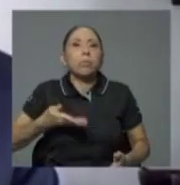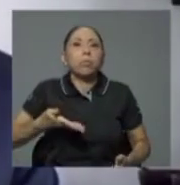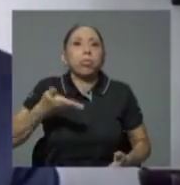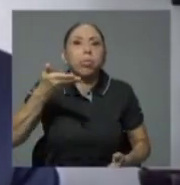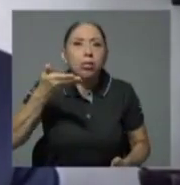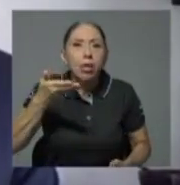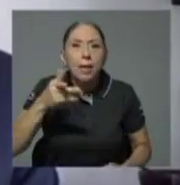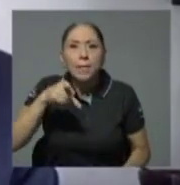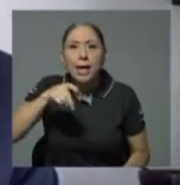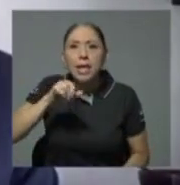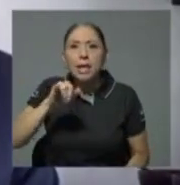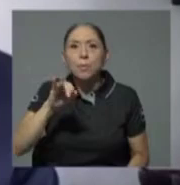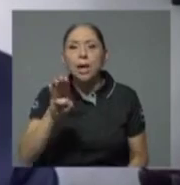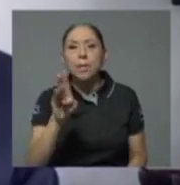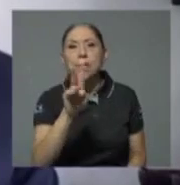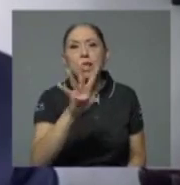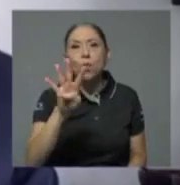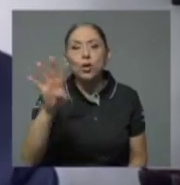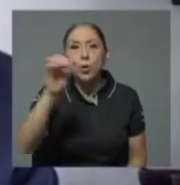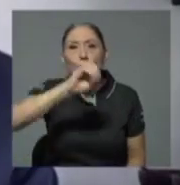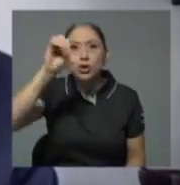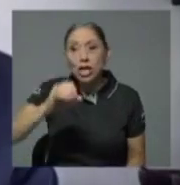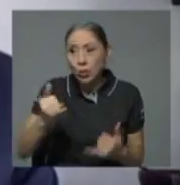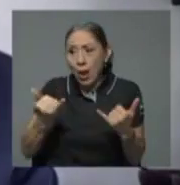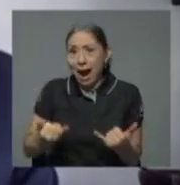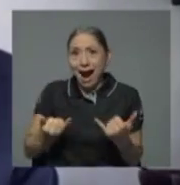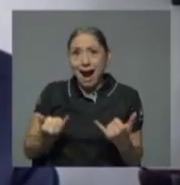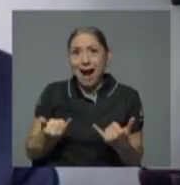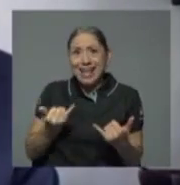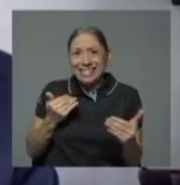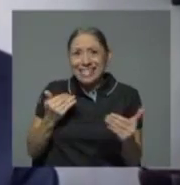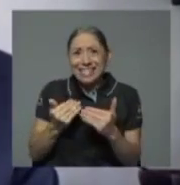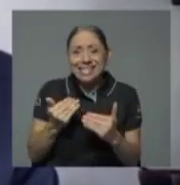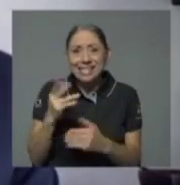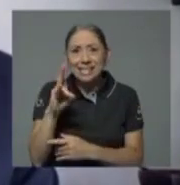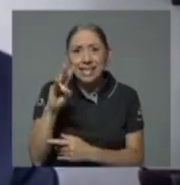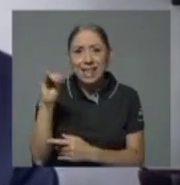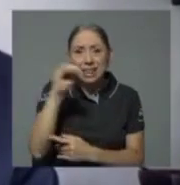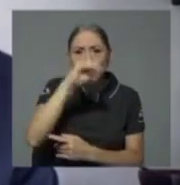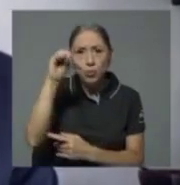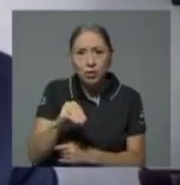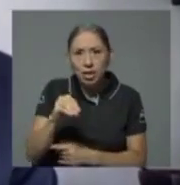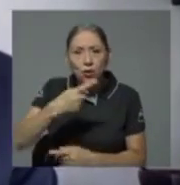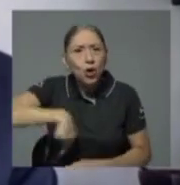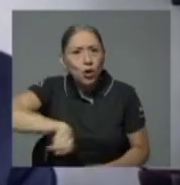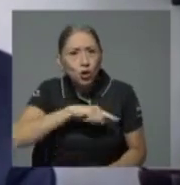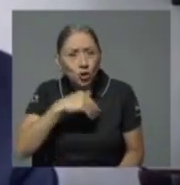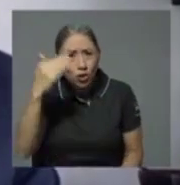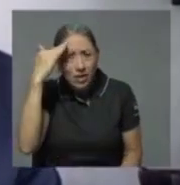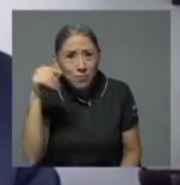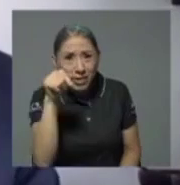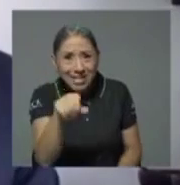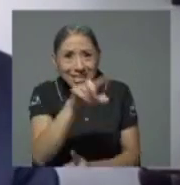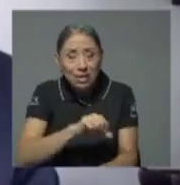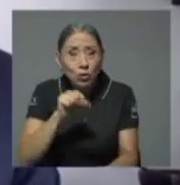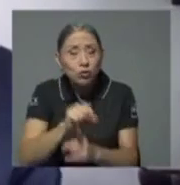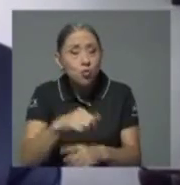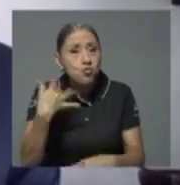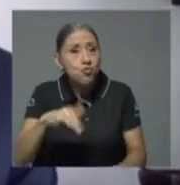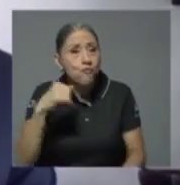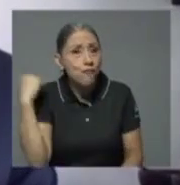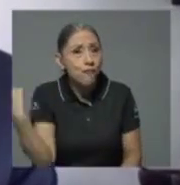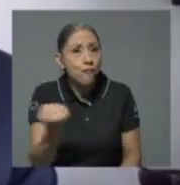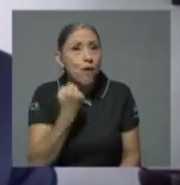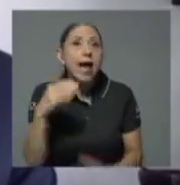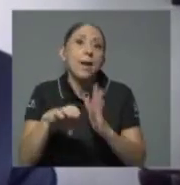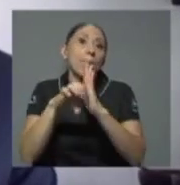tenemos hoy, que se acerca ya al 70%, y todos sabemos que eso es explosivo, tanto a nivel de una familia